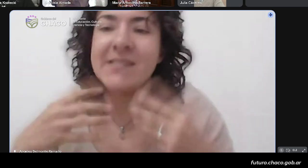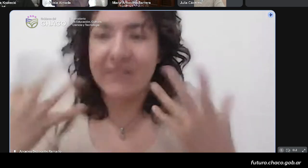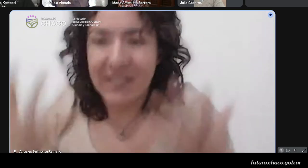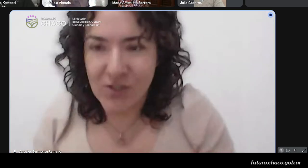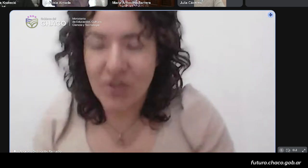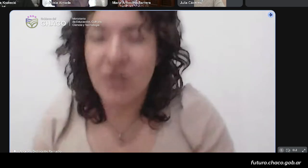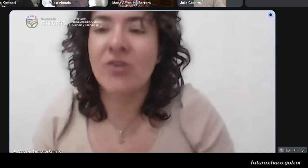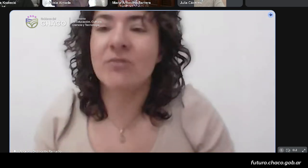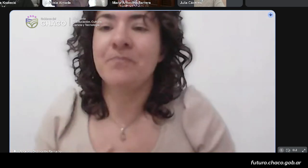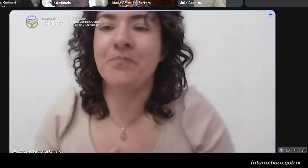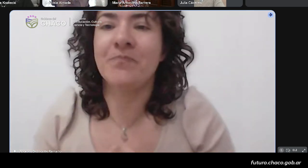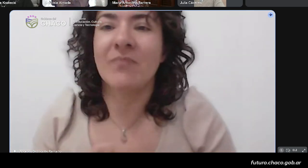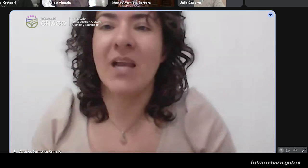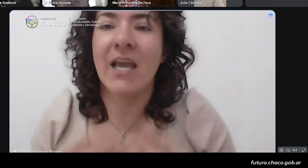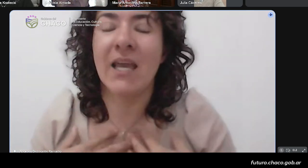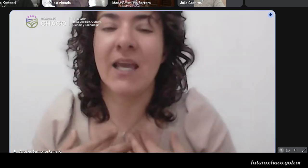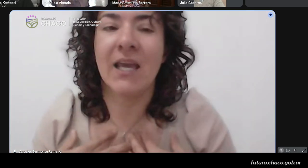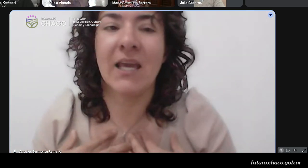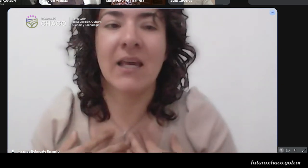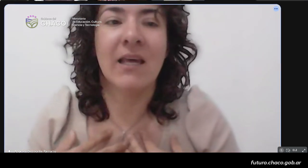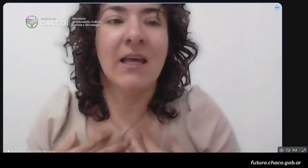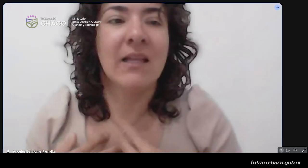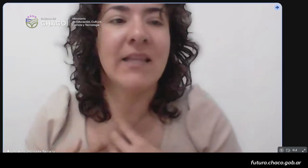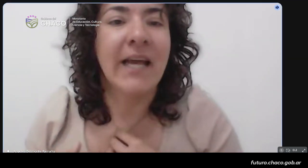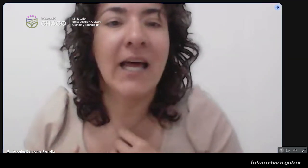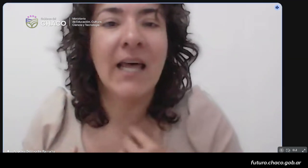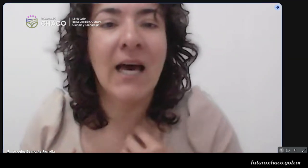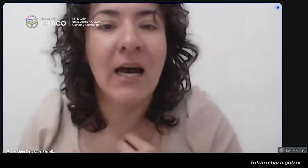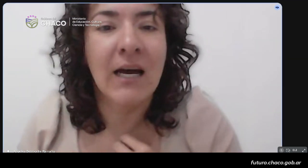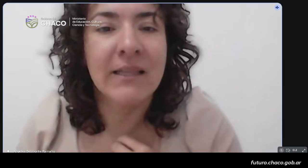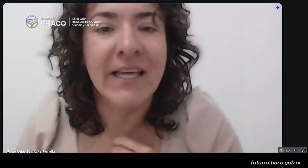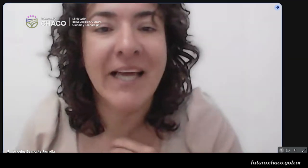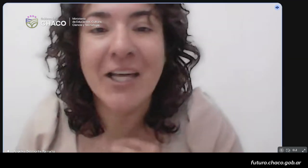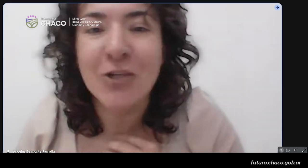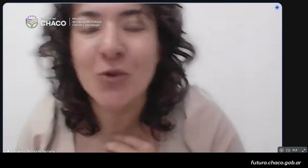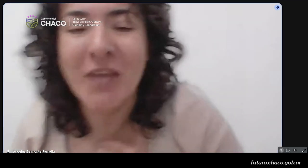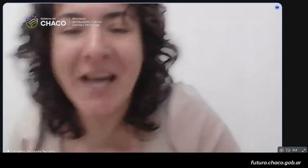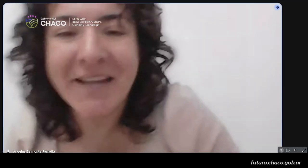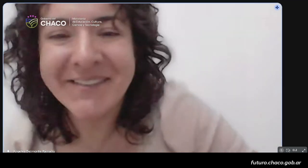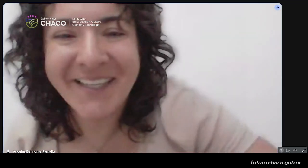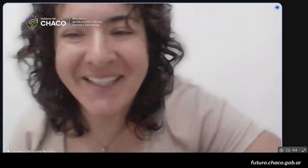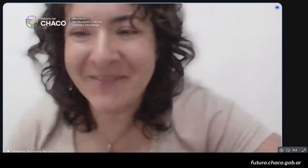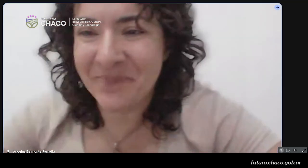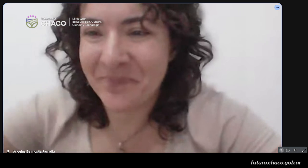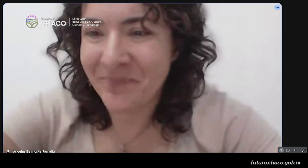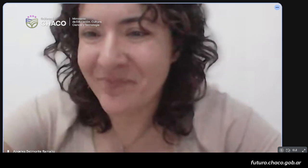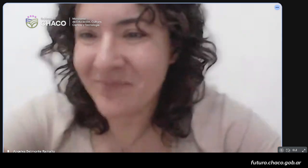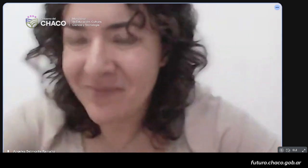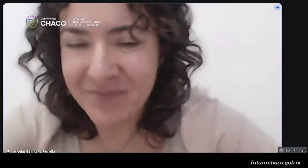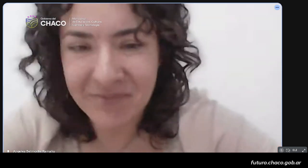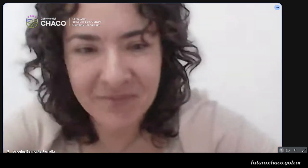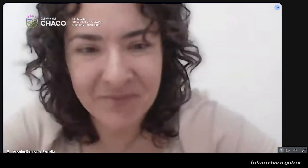la presentación de cada estudiante.